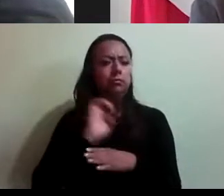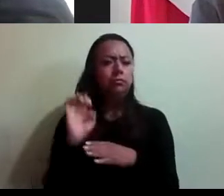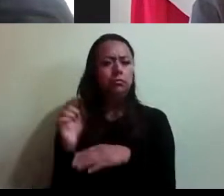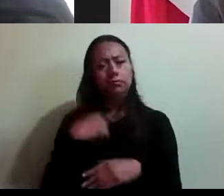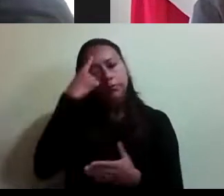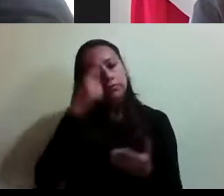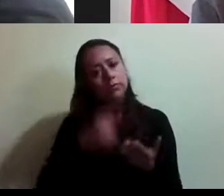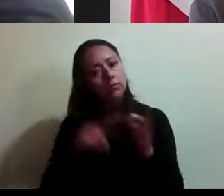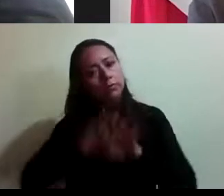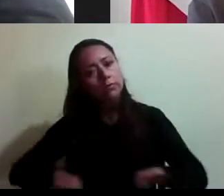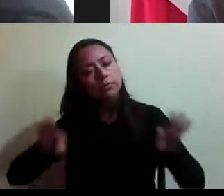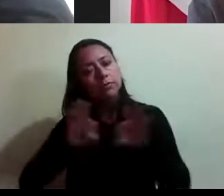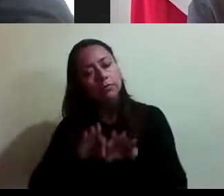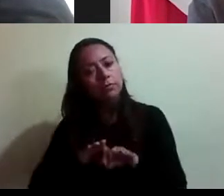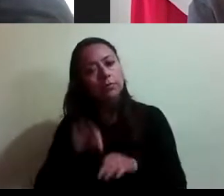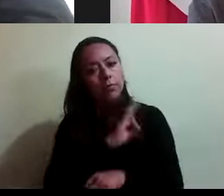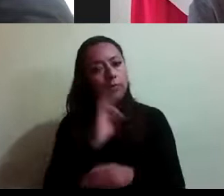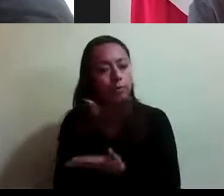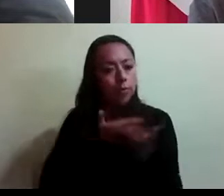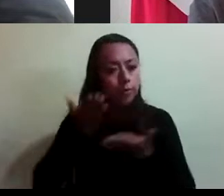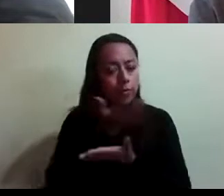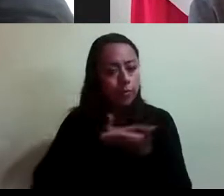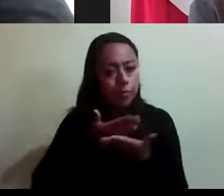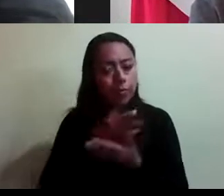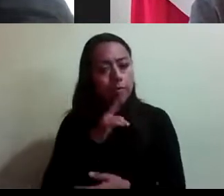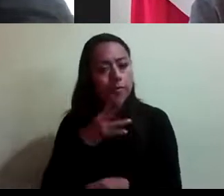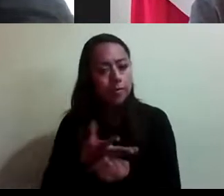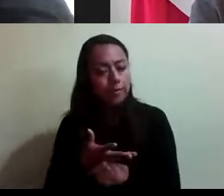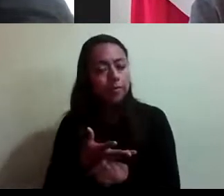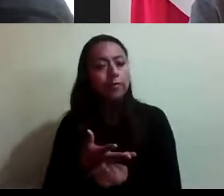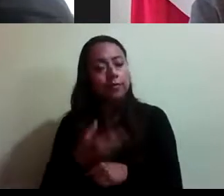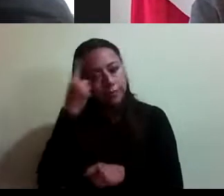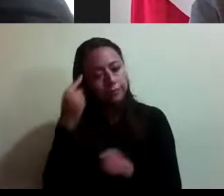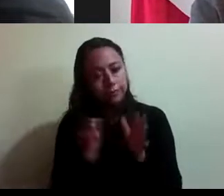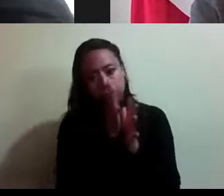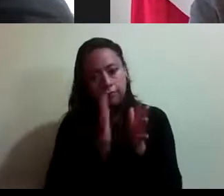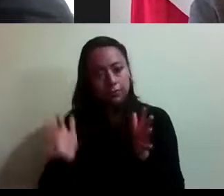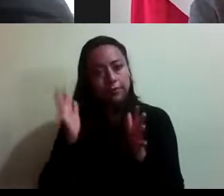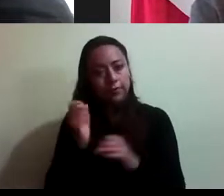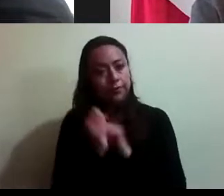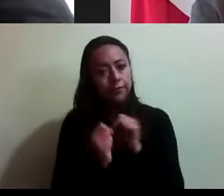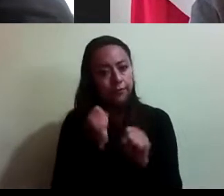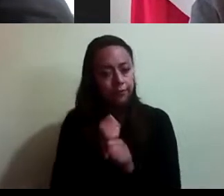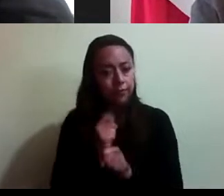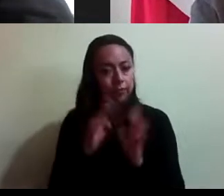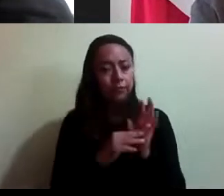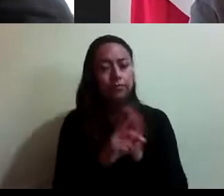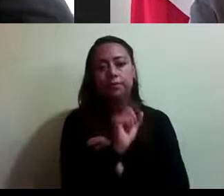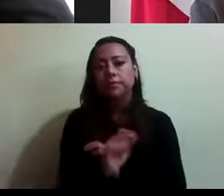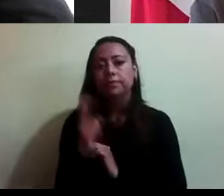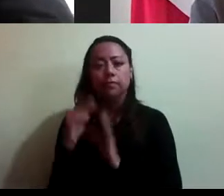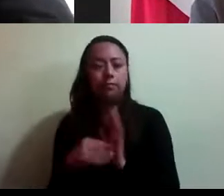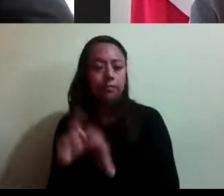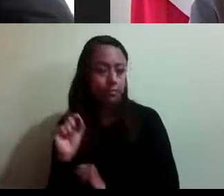pues compartir de manera también responsable que para el ejercicio que corresponde al 2021, al ejercicio